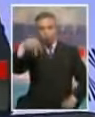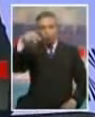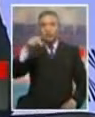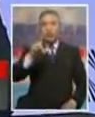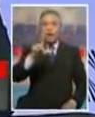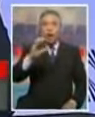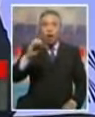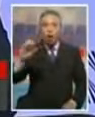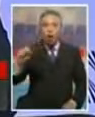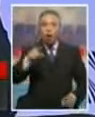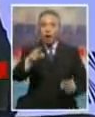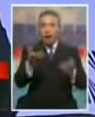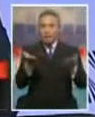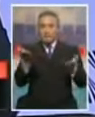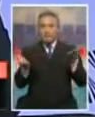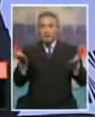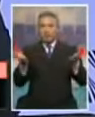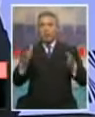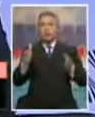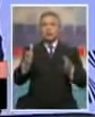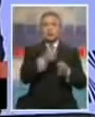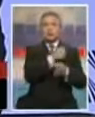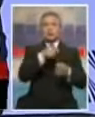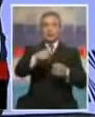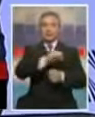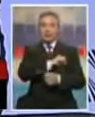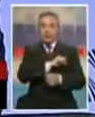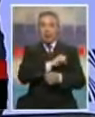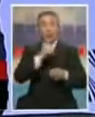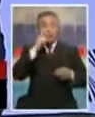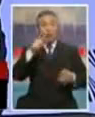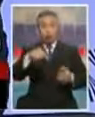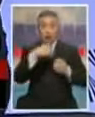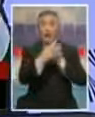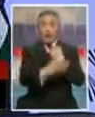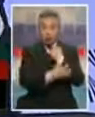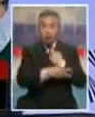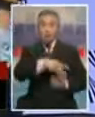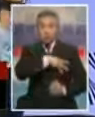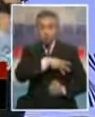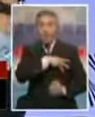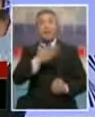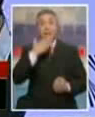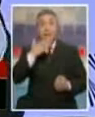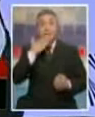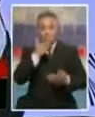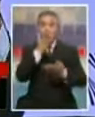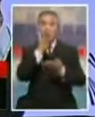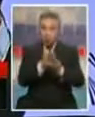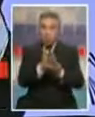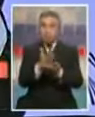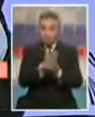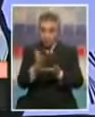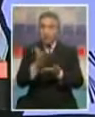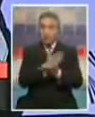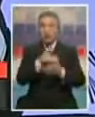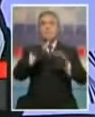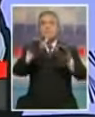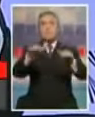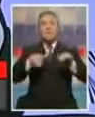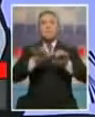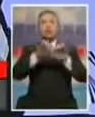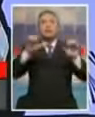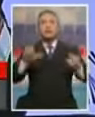le quita contrapeso a Santiago. Por tanto, sí a nueva región, pero también la región metropolitana será dividida. Si no, hay una trampa. Vamos a seguir un sistema colonial